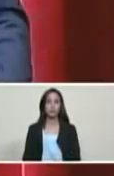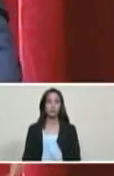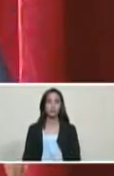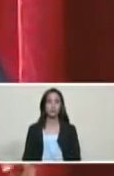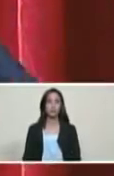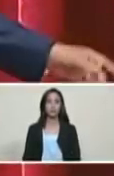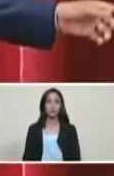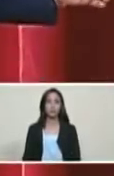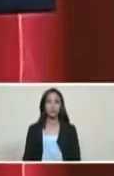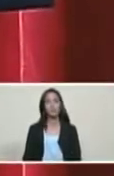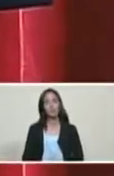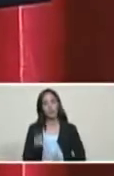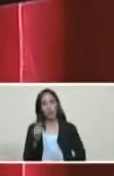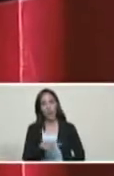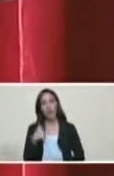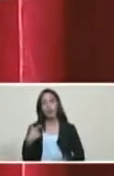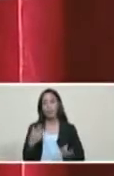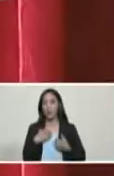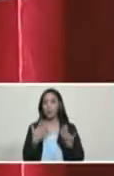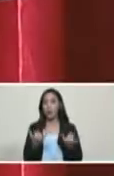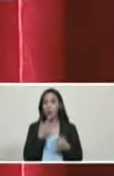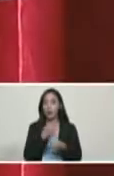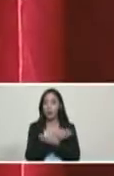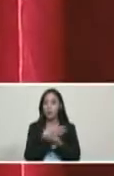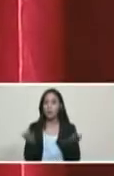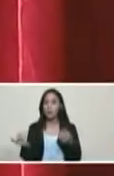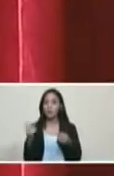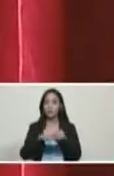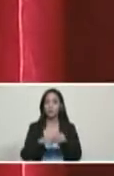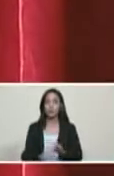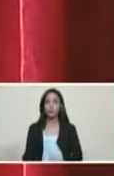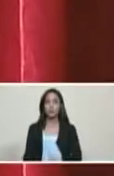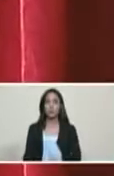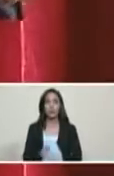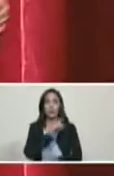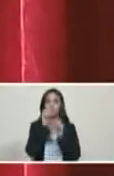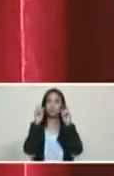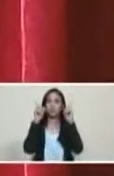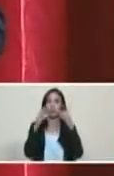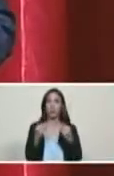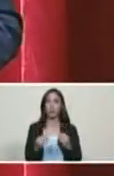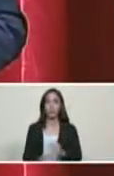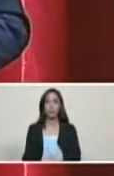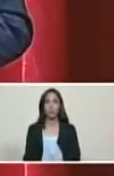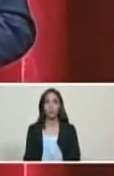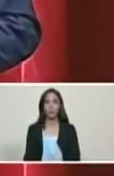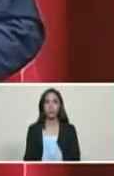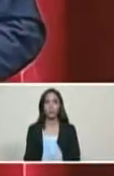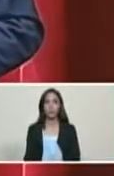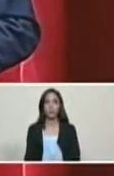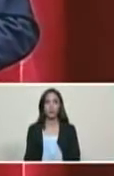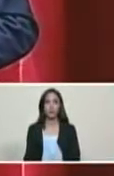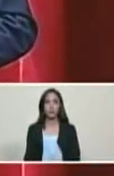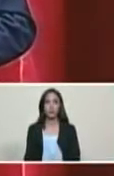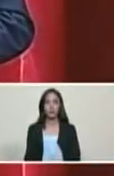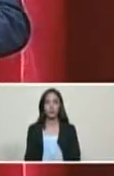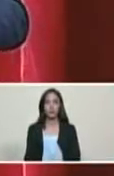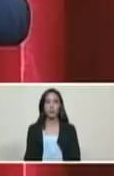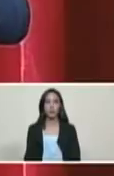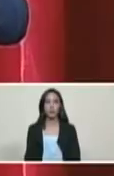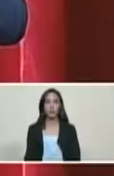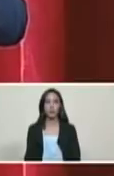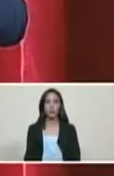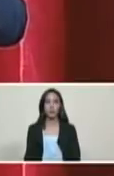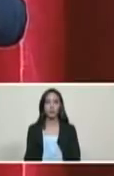Y garantizar como estamos garantizando, impresionante, la escolaridad en